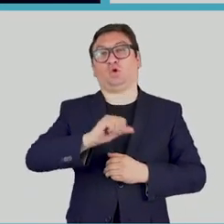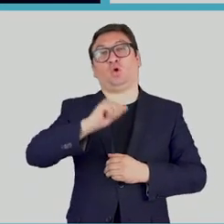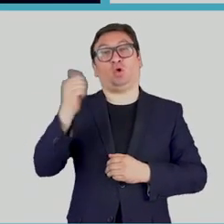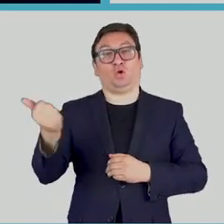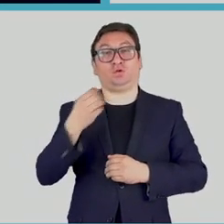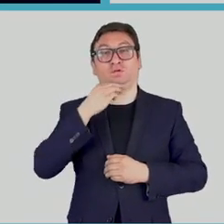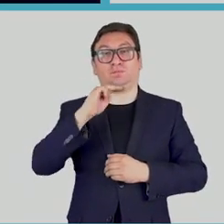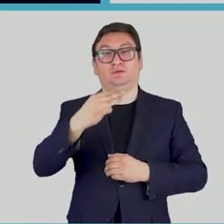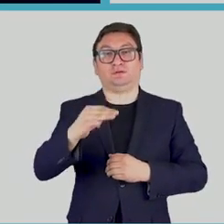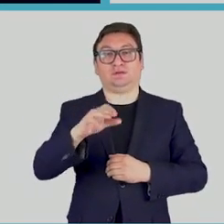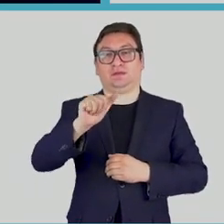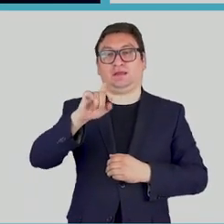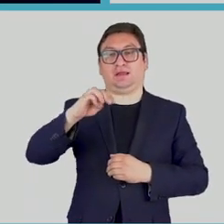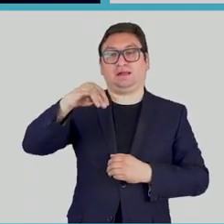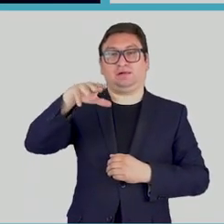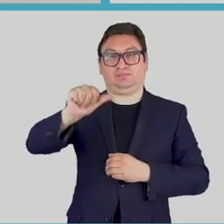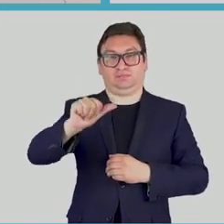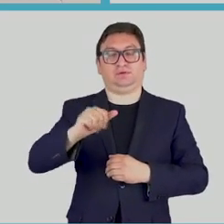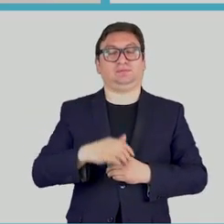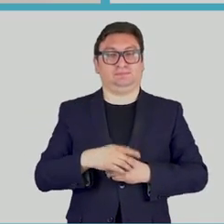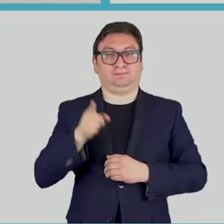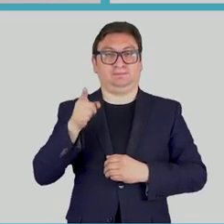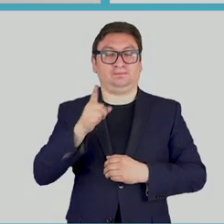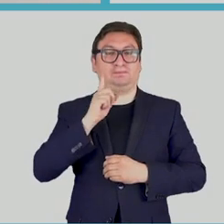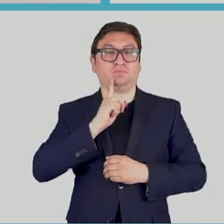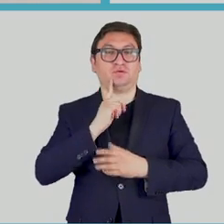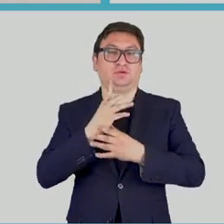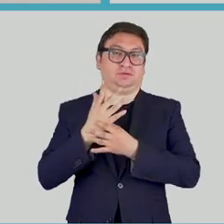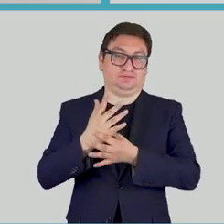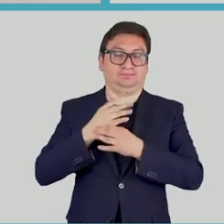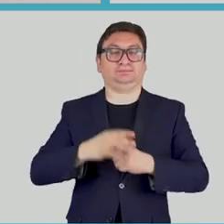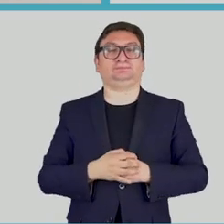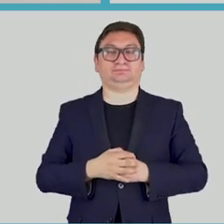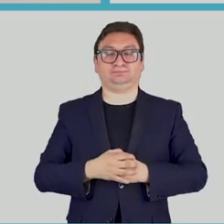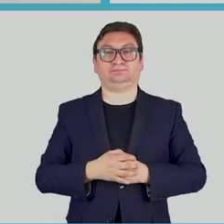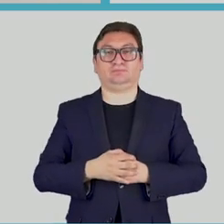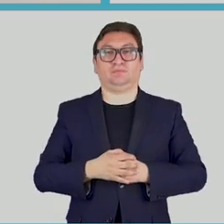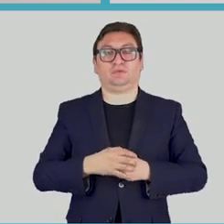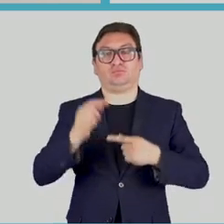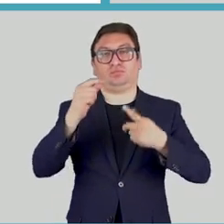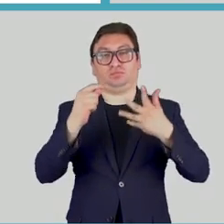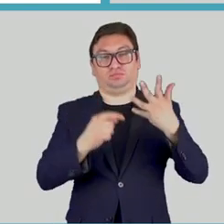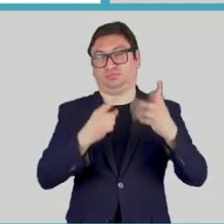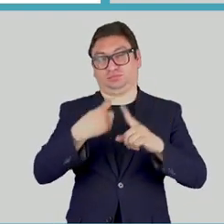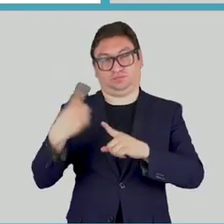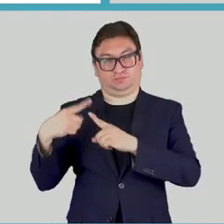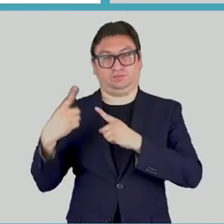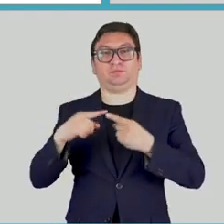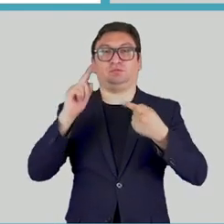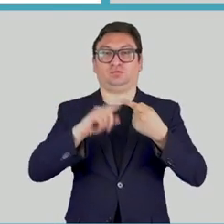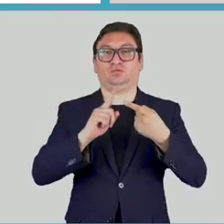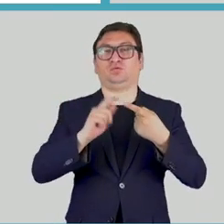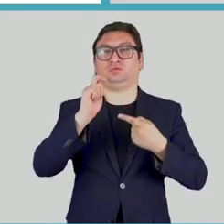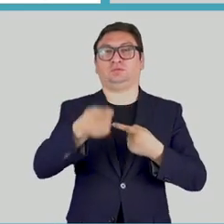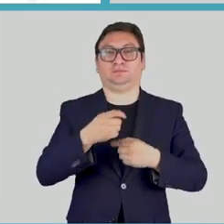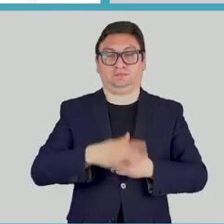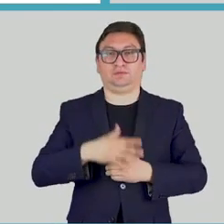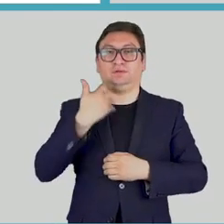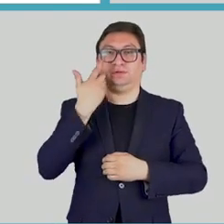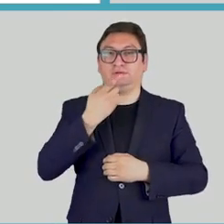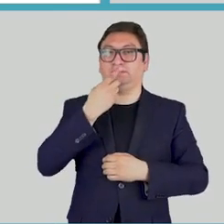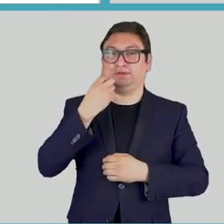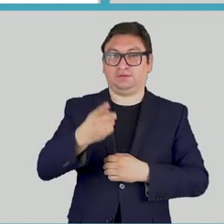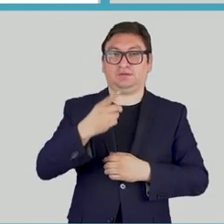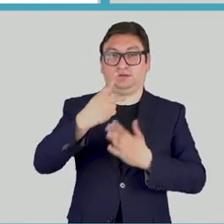el otro es de Alma nos Comenta varios varios temas Uno de ellos es que